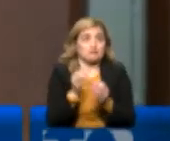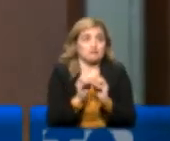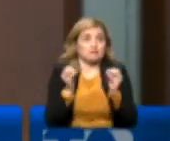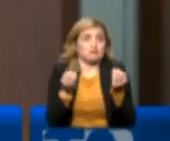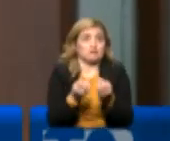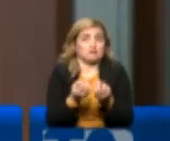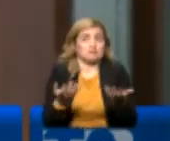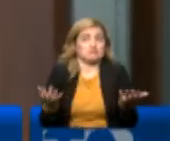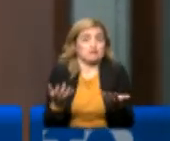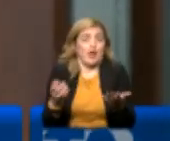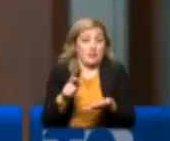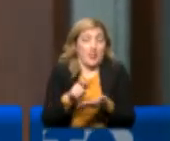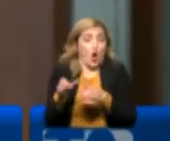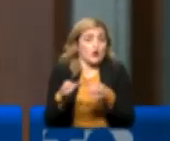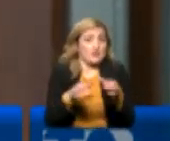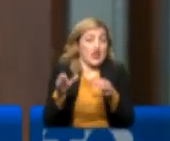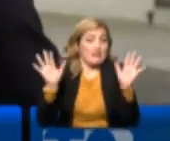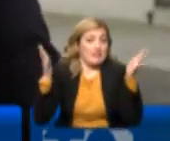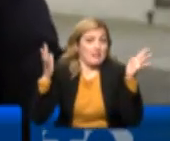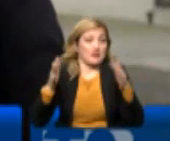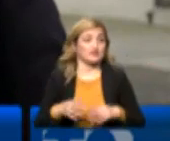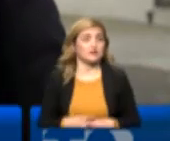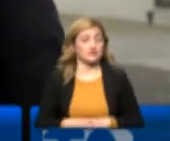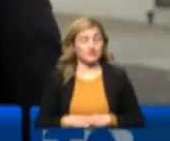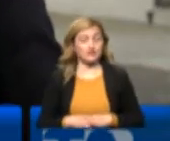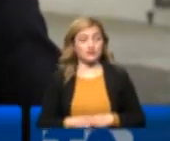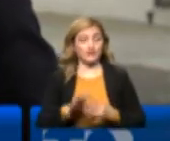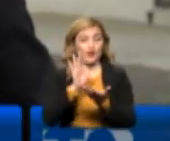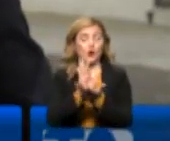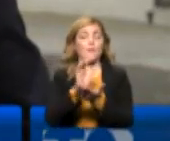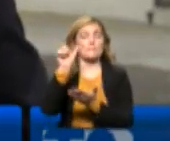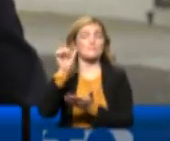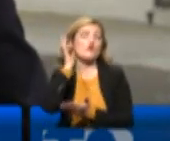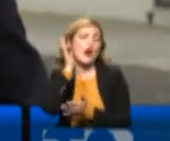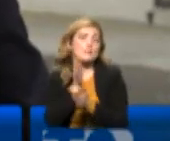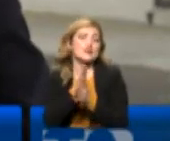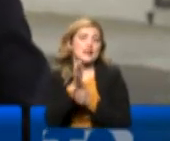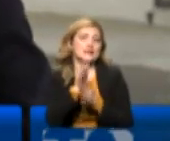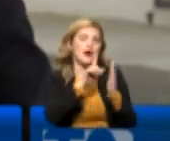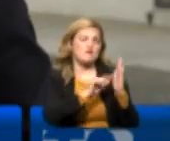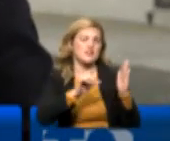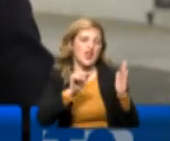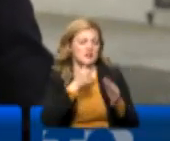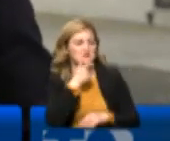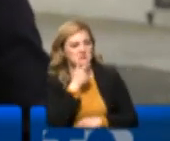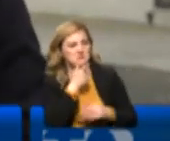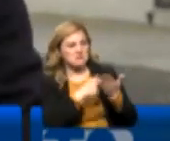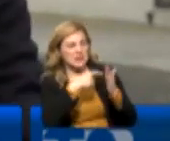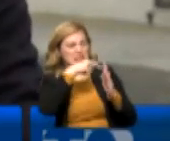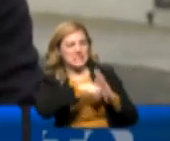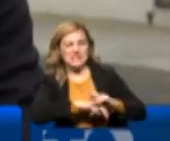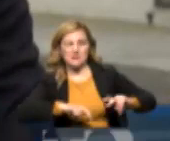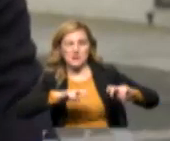organización no cuenta con registro contable alguno. No obstante, el testimonio del perito que analizó las finanzas de Vicuña revela un movimiento